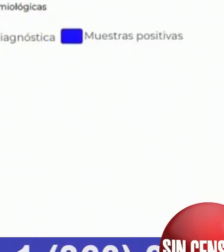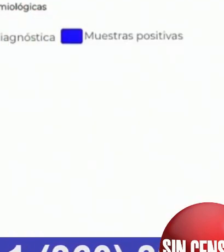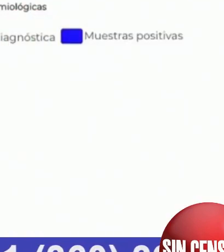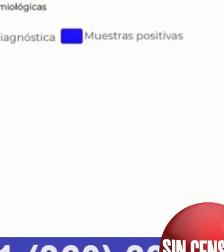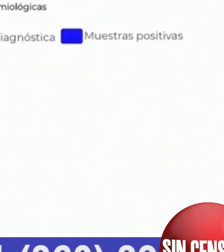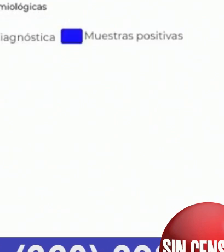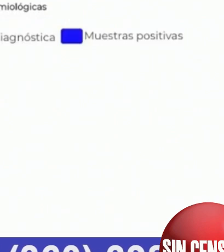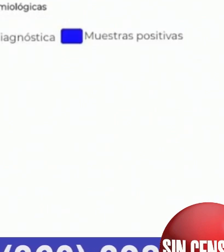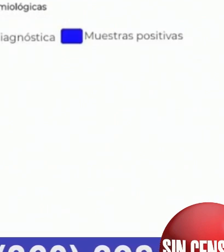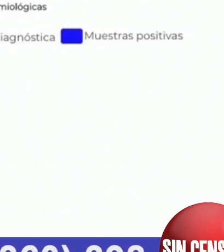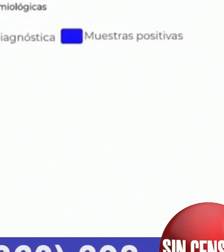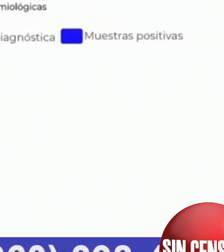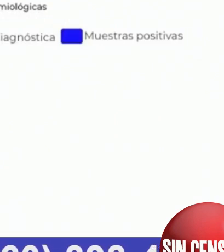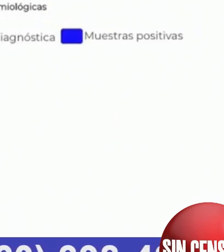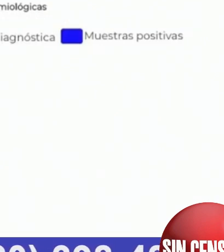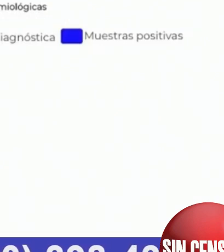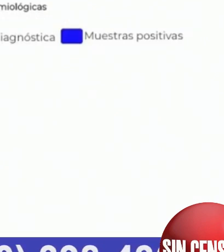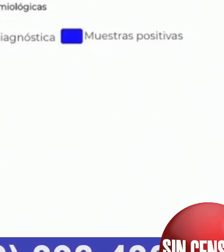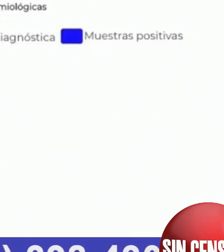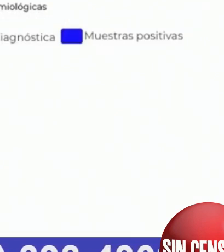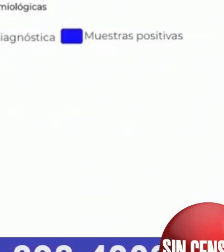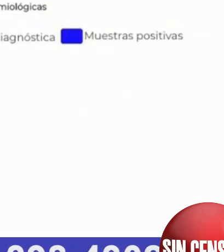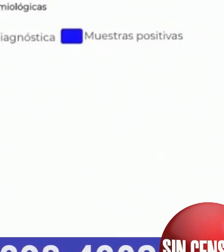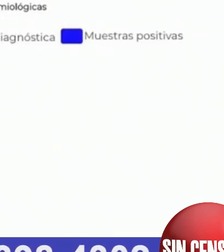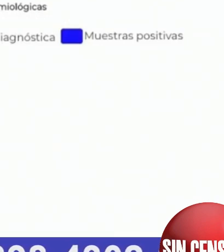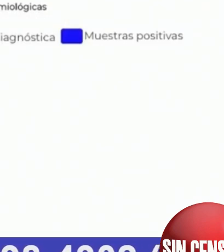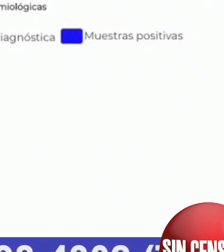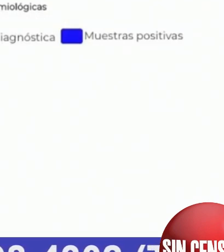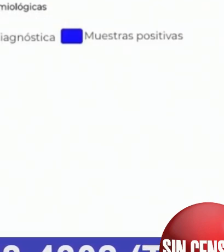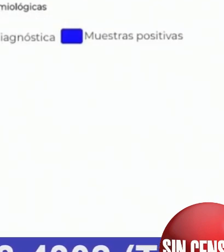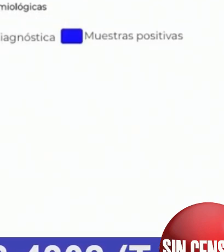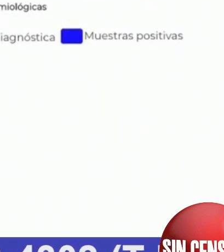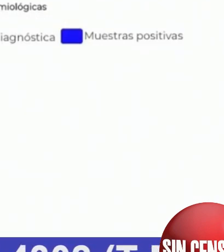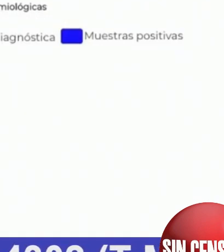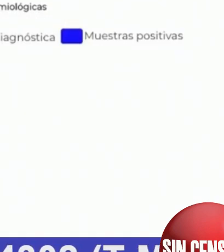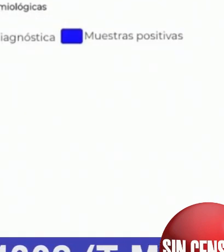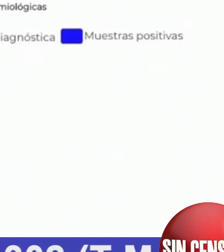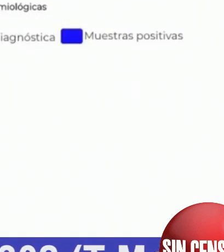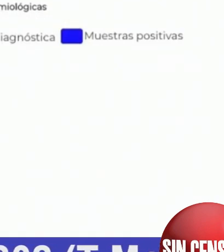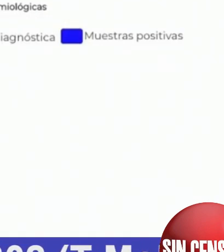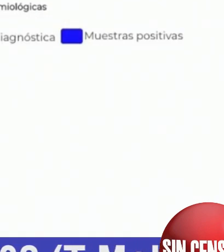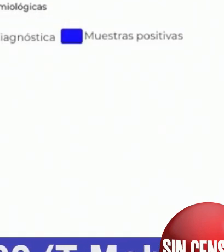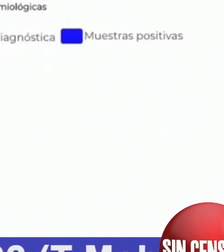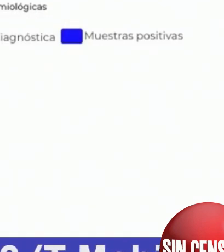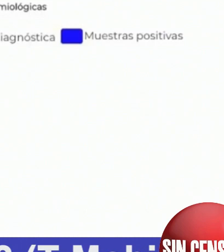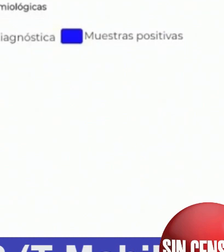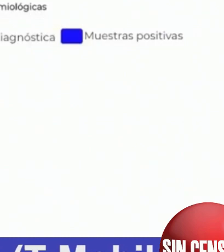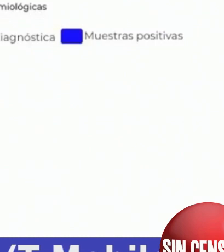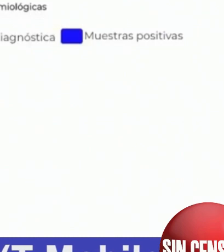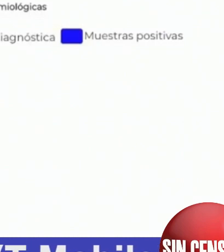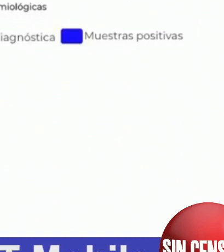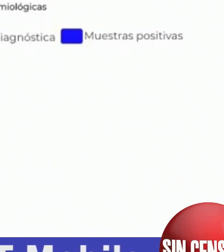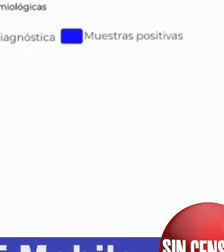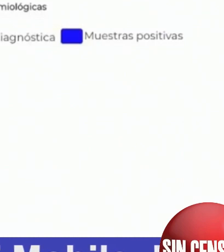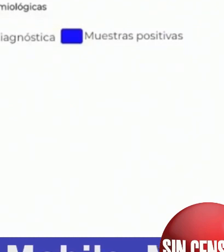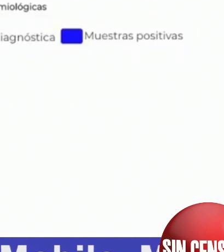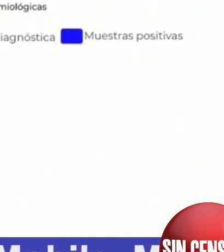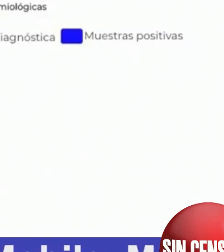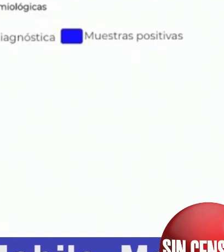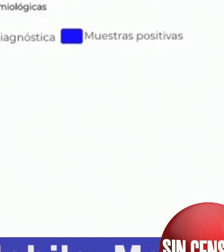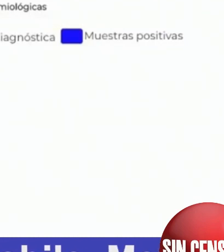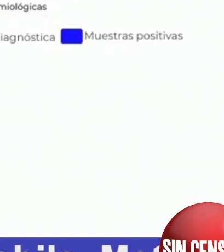laboratorio? El porcentaje de positividad es de cada 100 personas que se les hace la prueba, cuántas